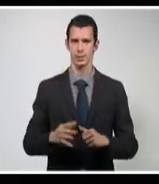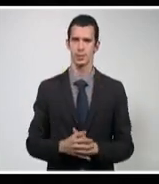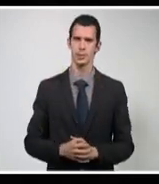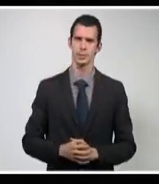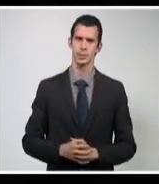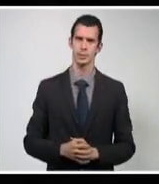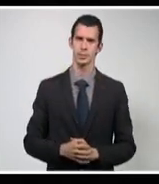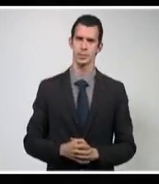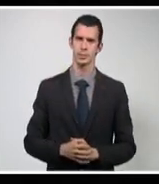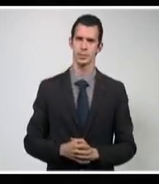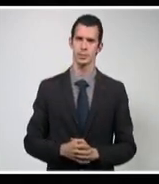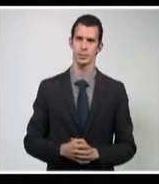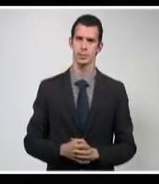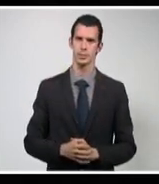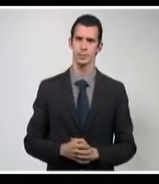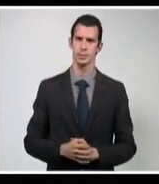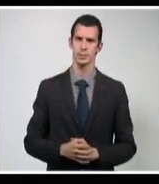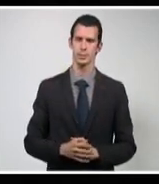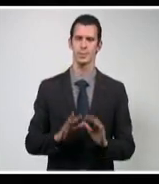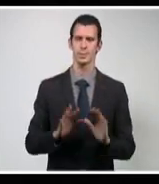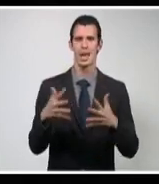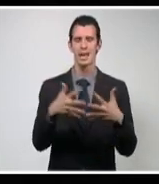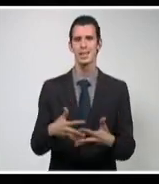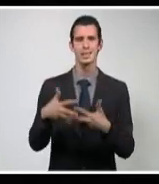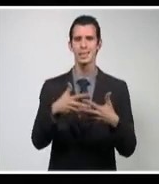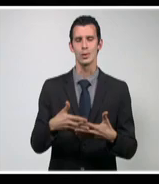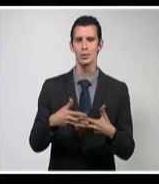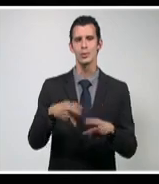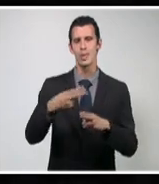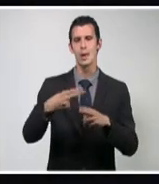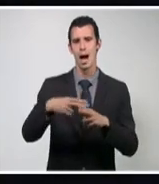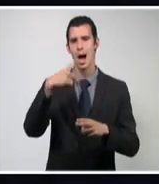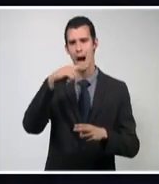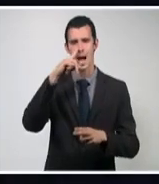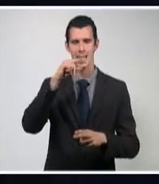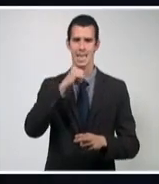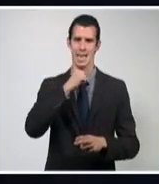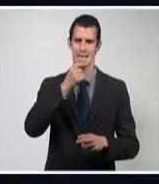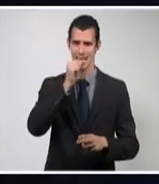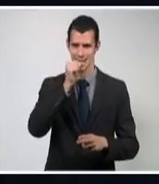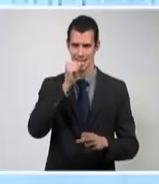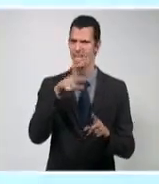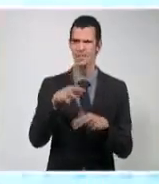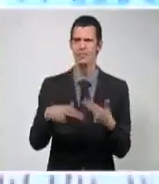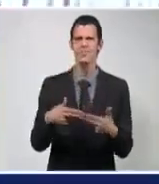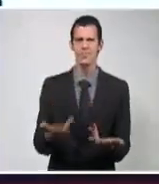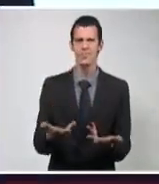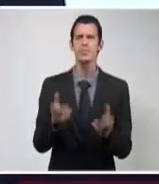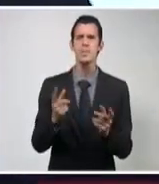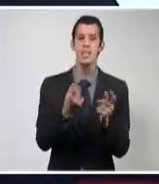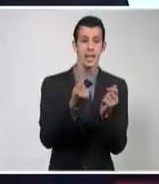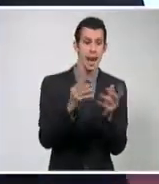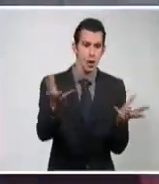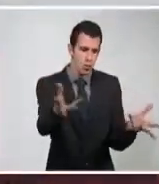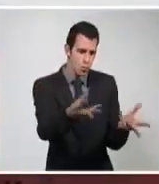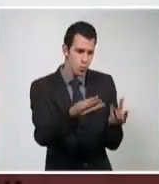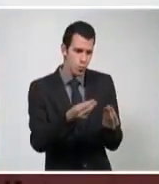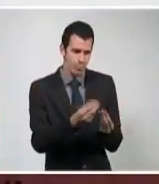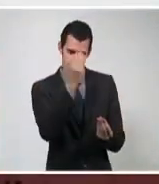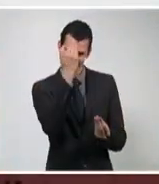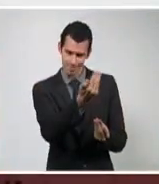NED, organización norteamericana que financia actividad subversiva contra Cuba. Vamos hasta la página de la NED, por favor. Revisemos qué